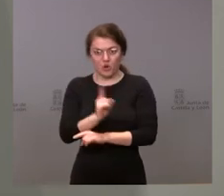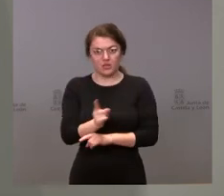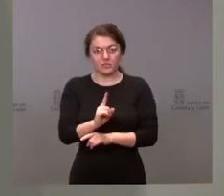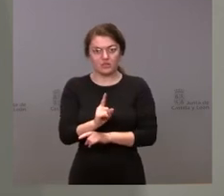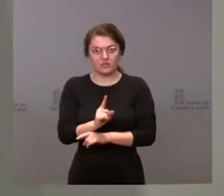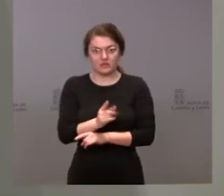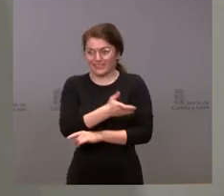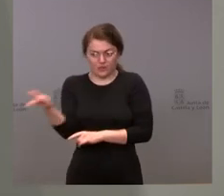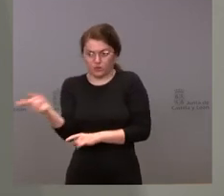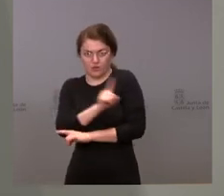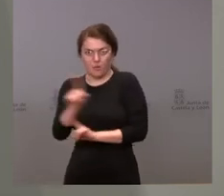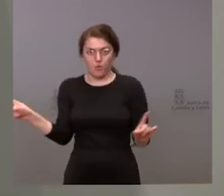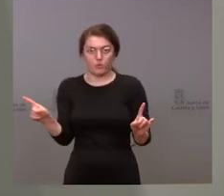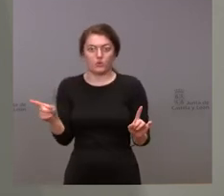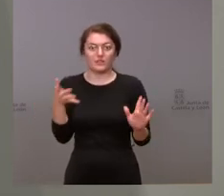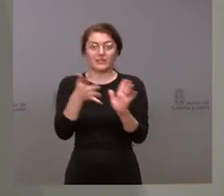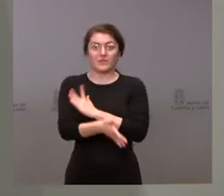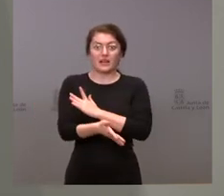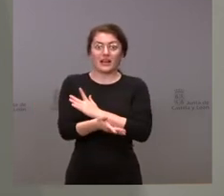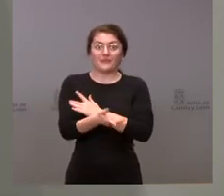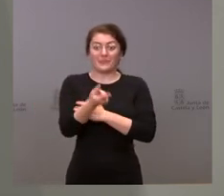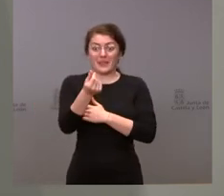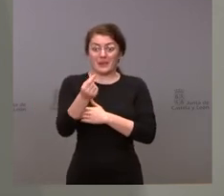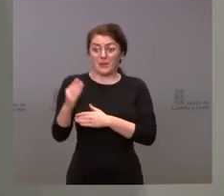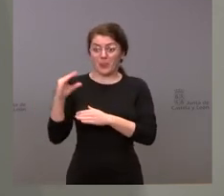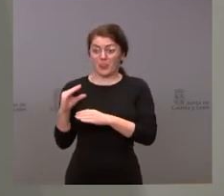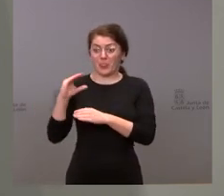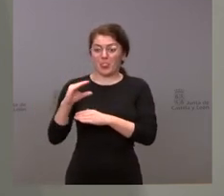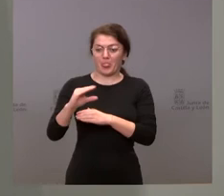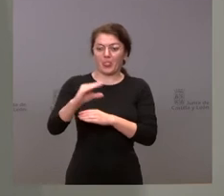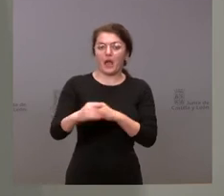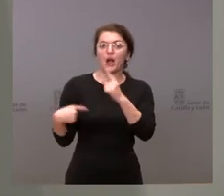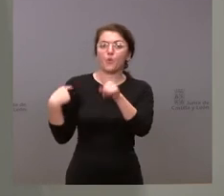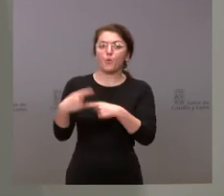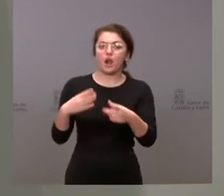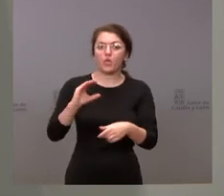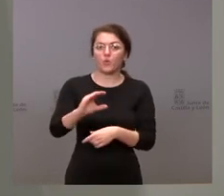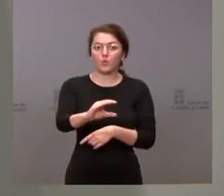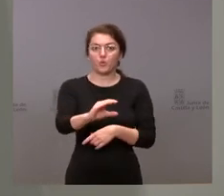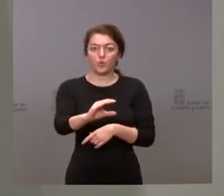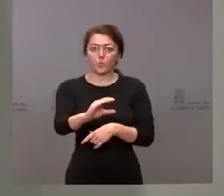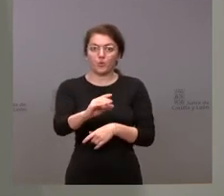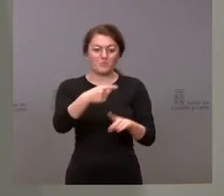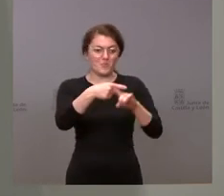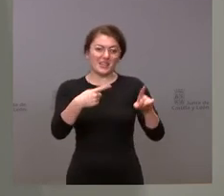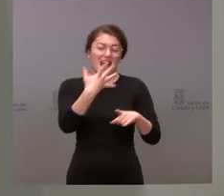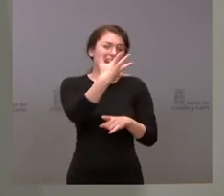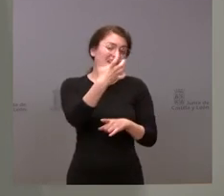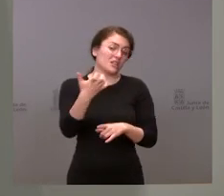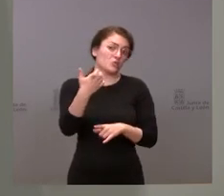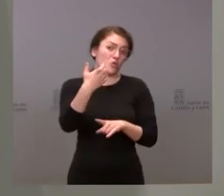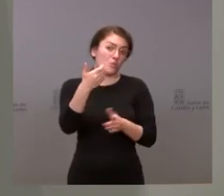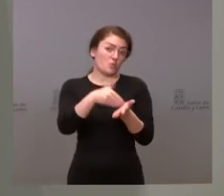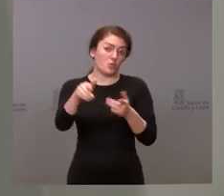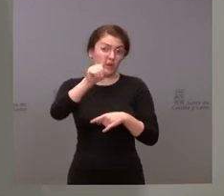lo largo del tiempo que en cada uno de los ejercicios ha tenido una media anual incluso superior a los 500 millones de euros es lo que ha venido